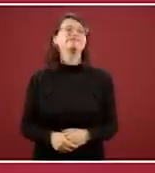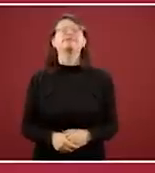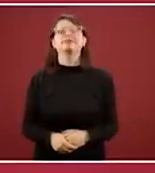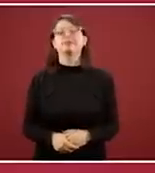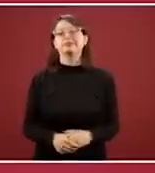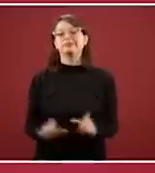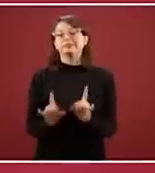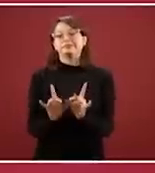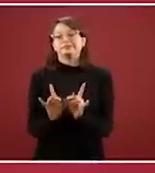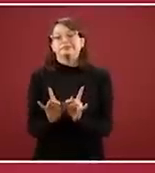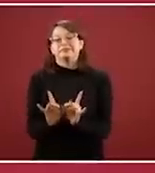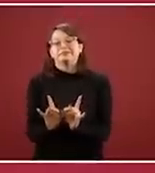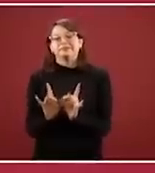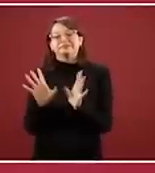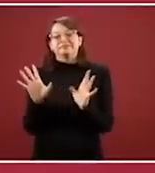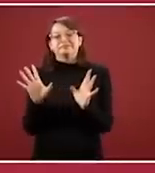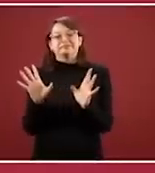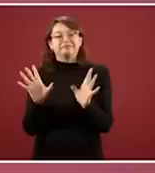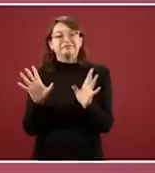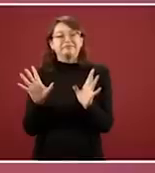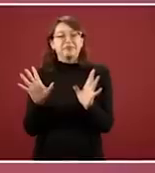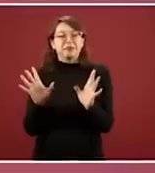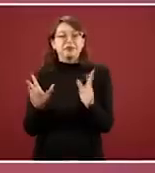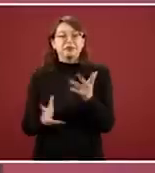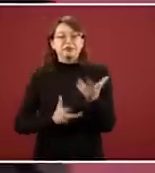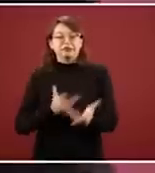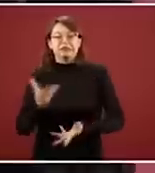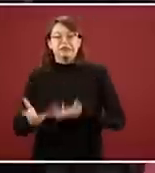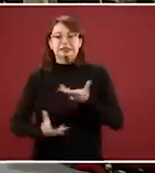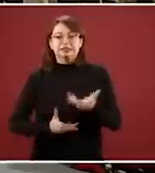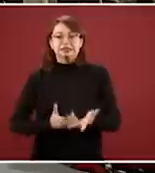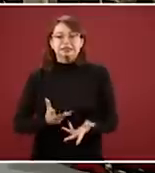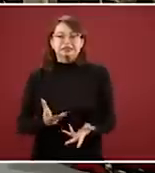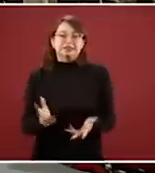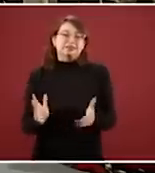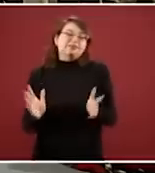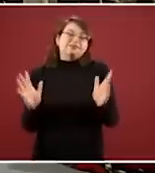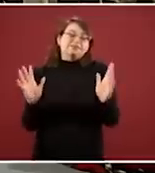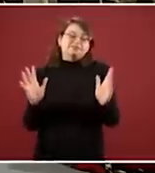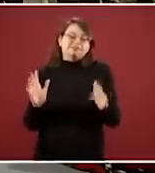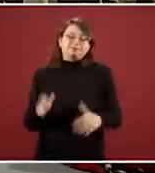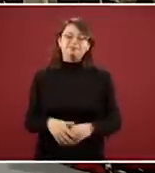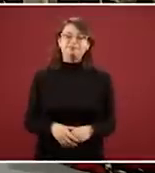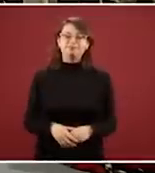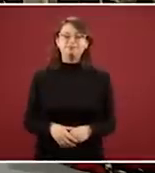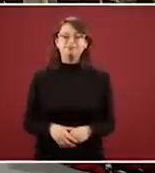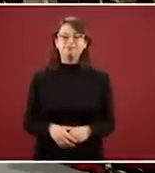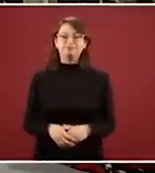hay estas cosas que se prestan, que se presentan, mejor dicho.